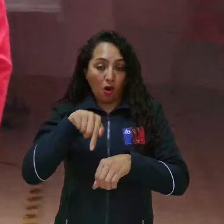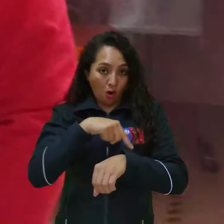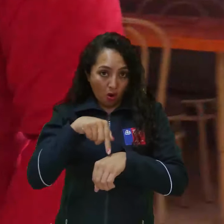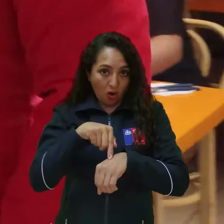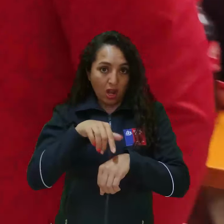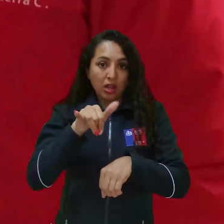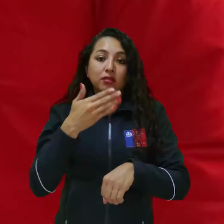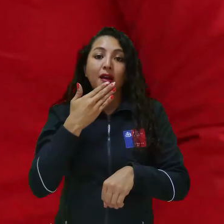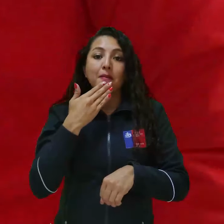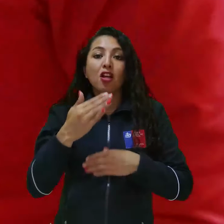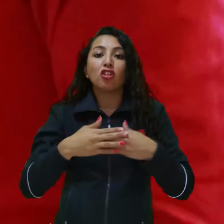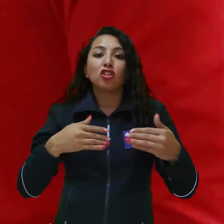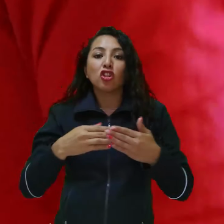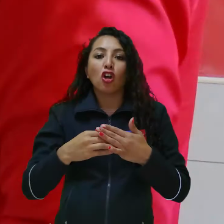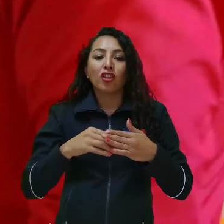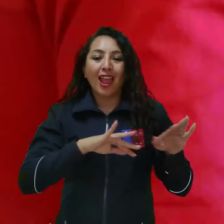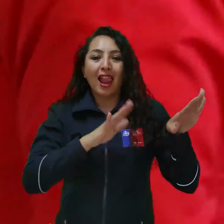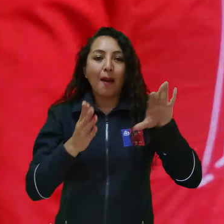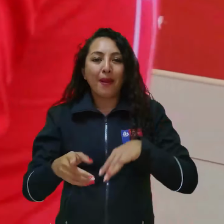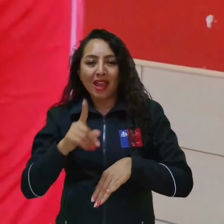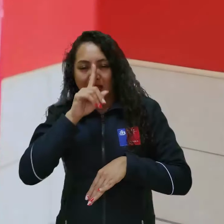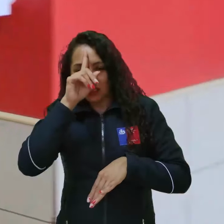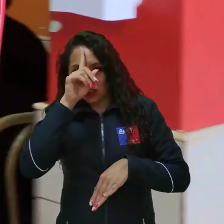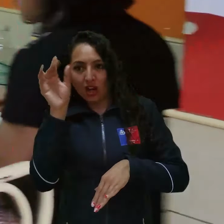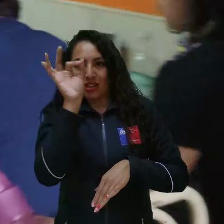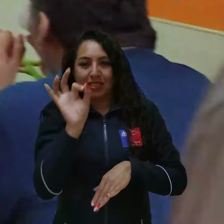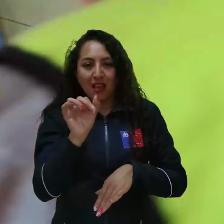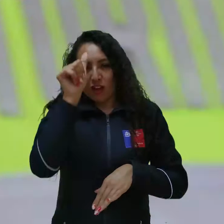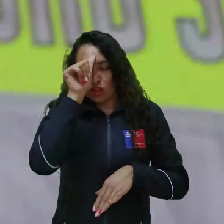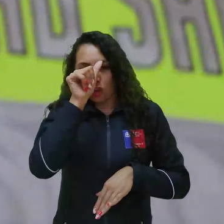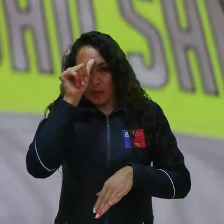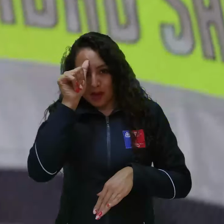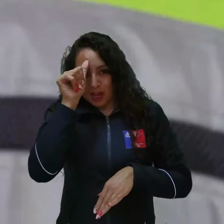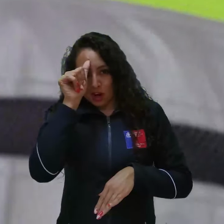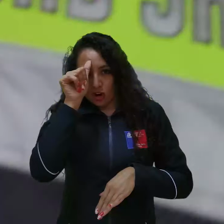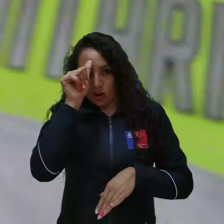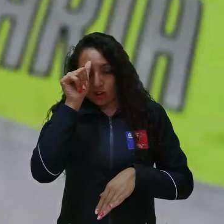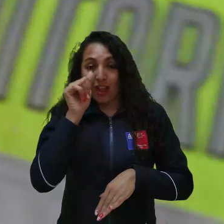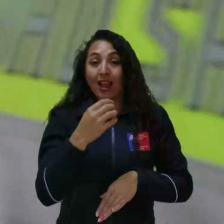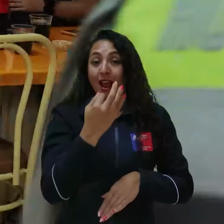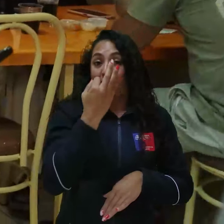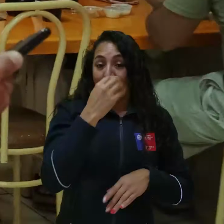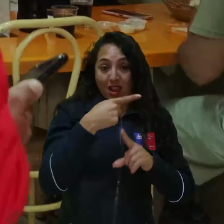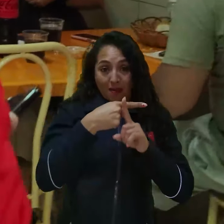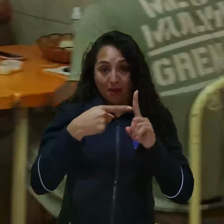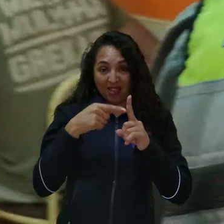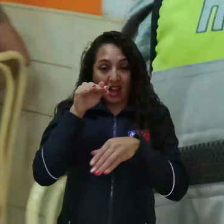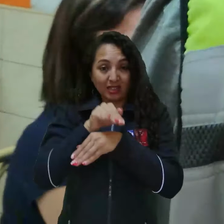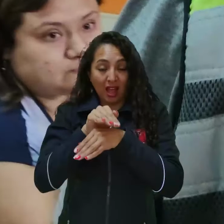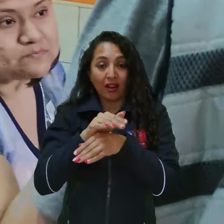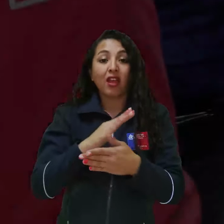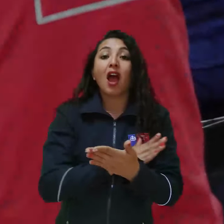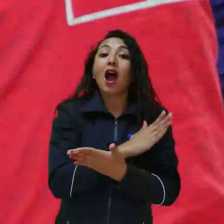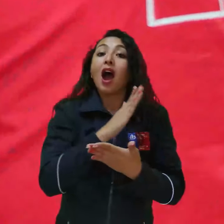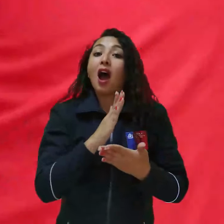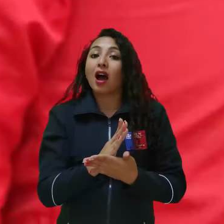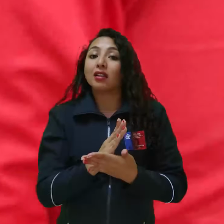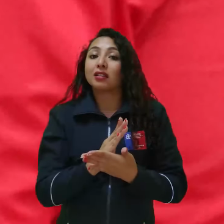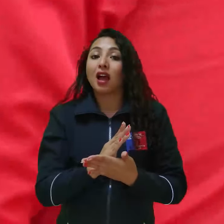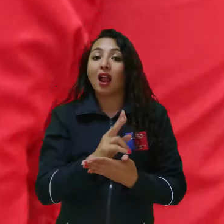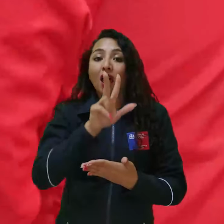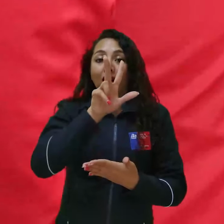también en el anfiteatro de la playa de Chinchorro, que estamos sábado y domingo desde las 3 y media de la